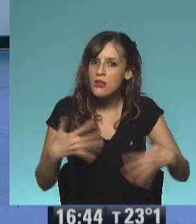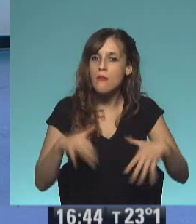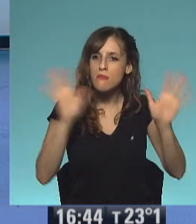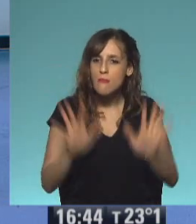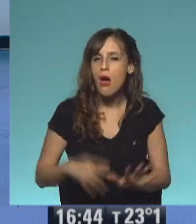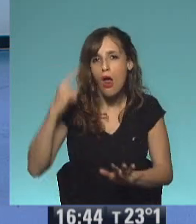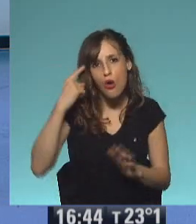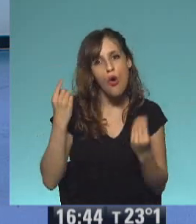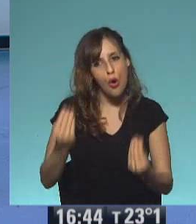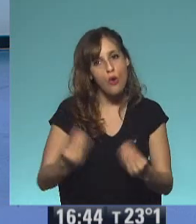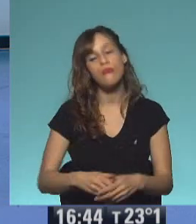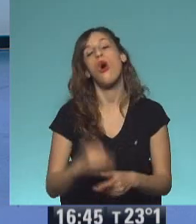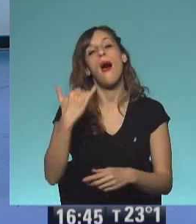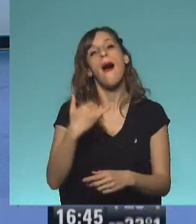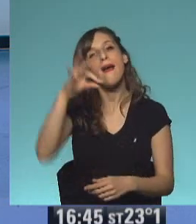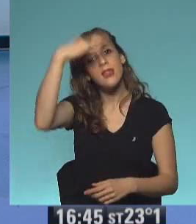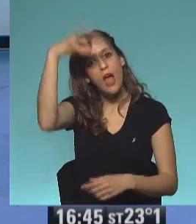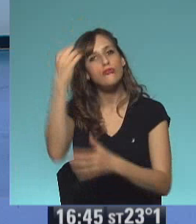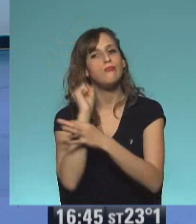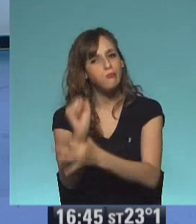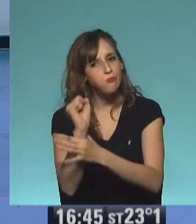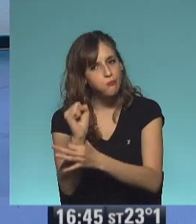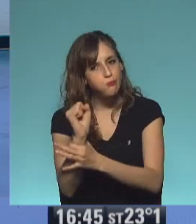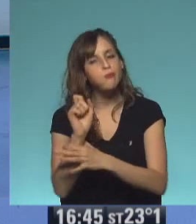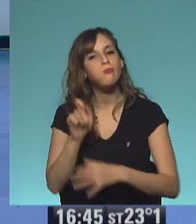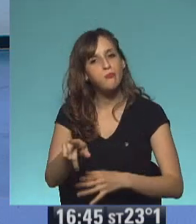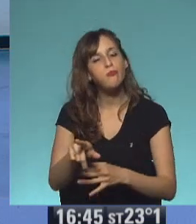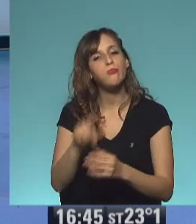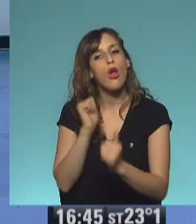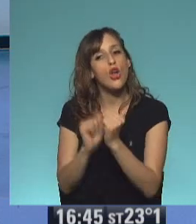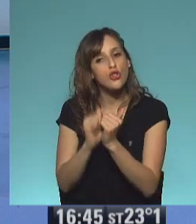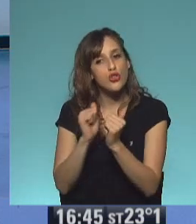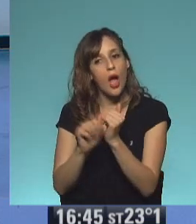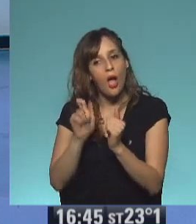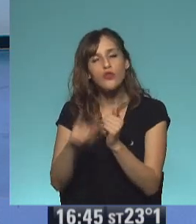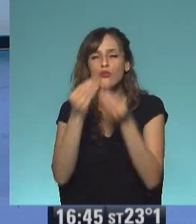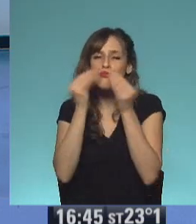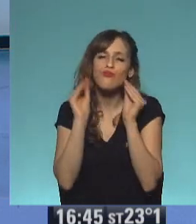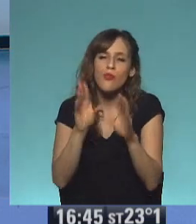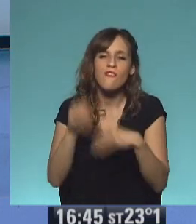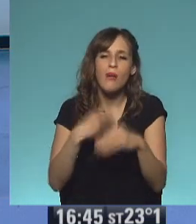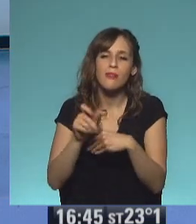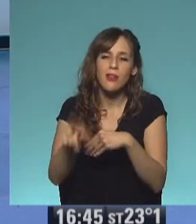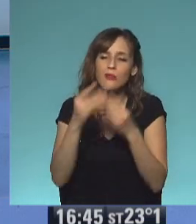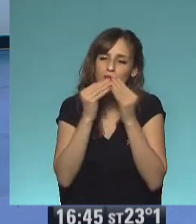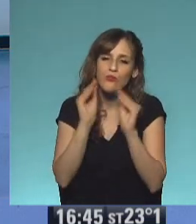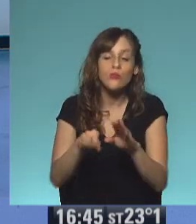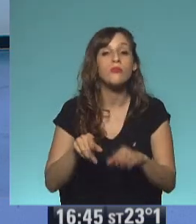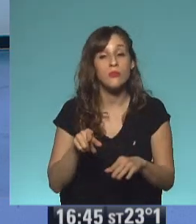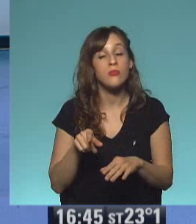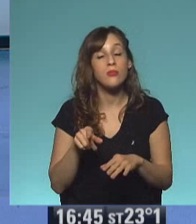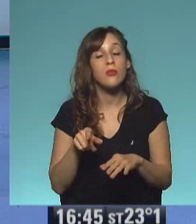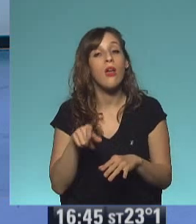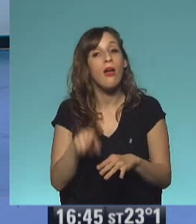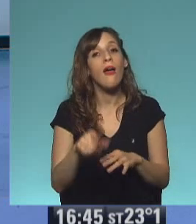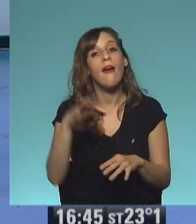obra muy muy muy conocida en rosario que va a ser mandó un beso a todas en familia en rosario que se llama faldas largas y que